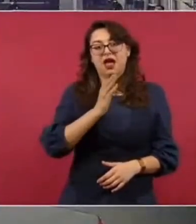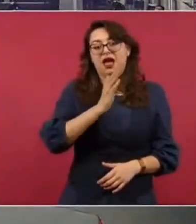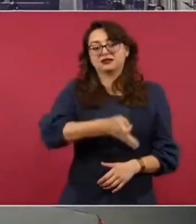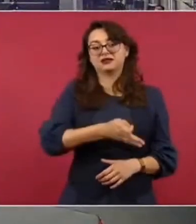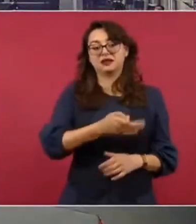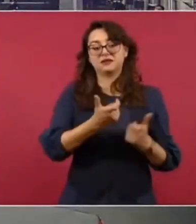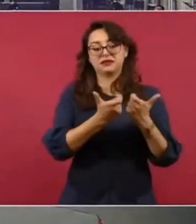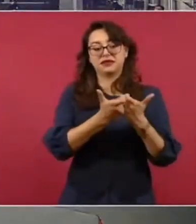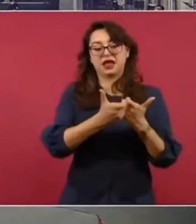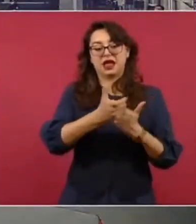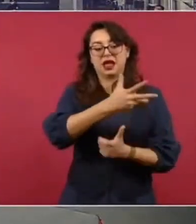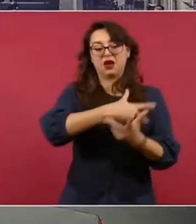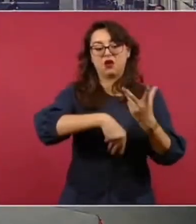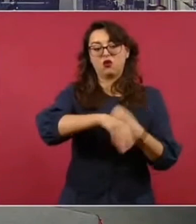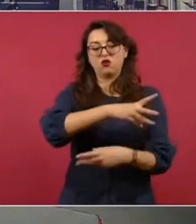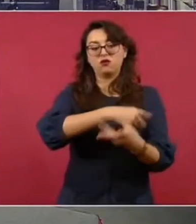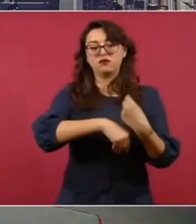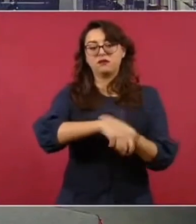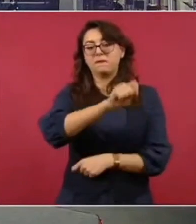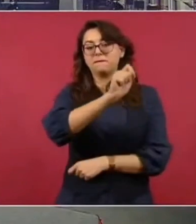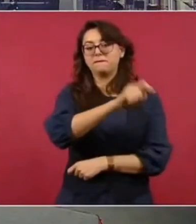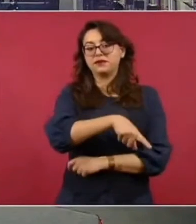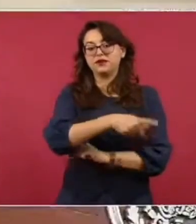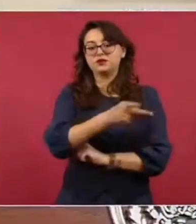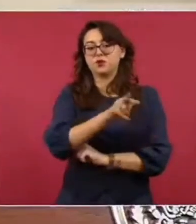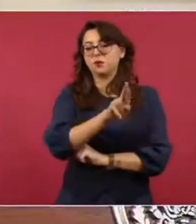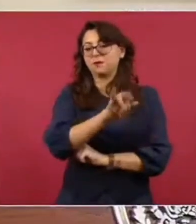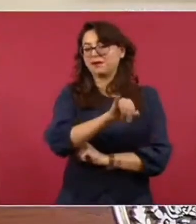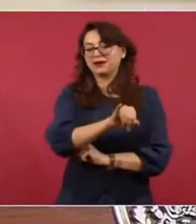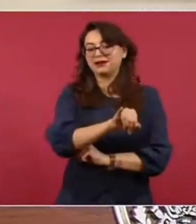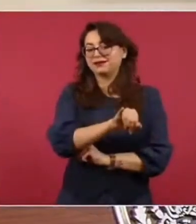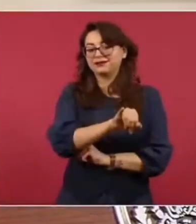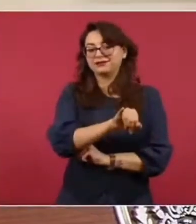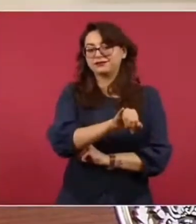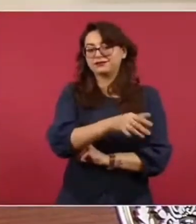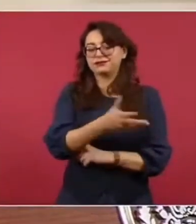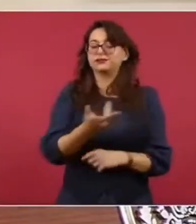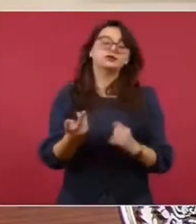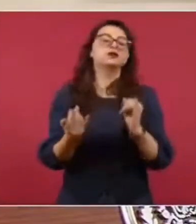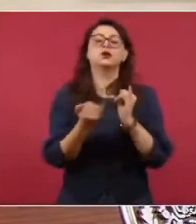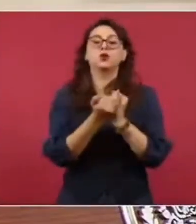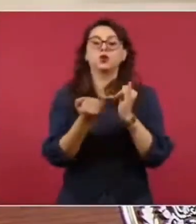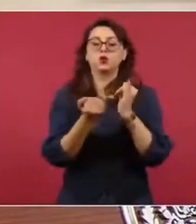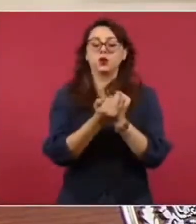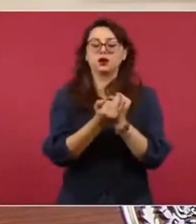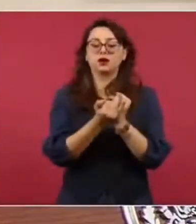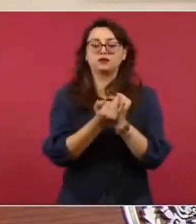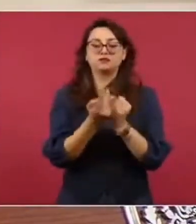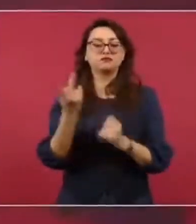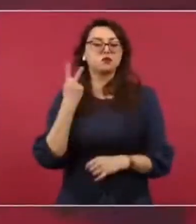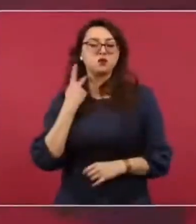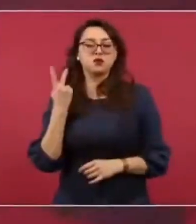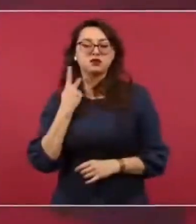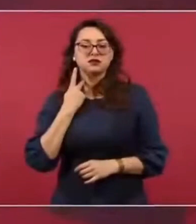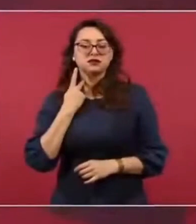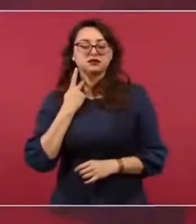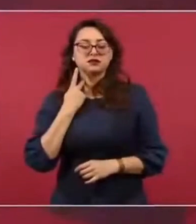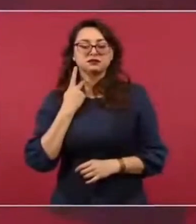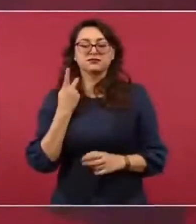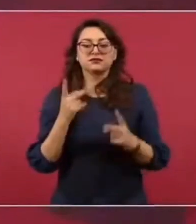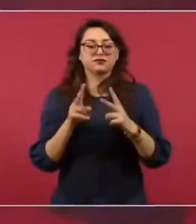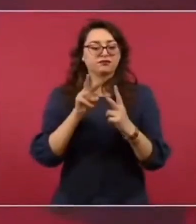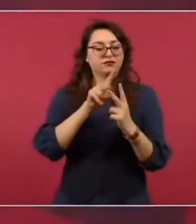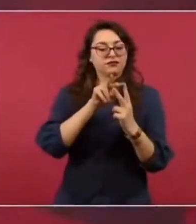Ya en lo político lo sabemos. Pero también le dieron continuidad a la misma